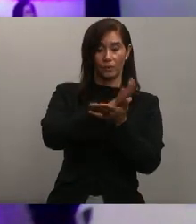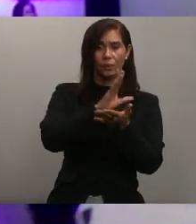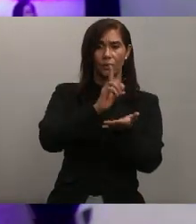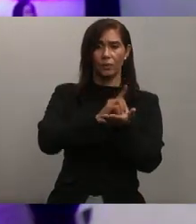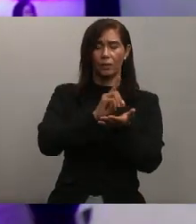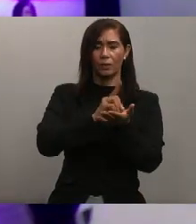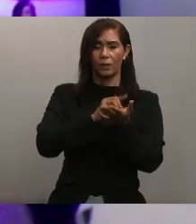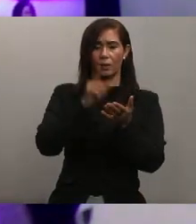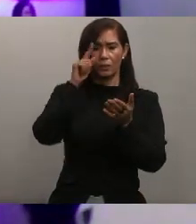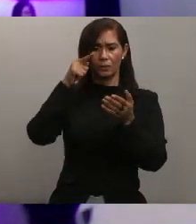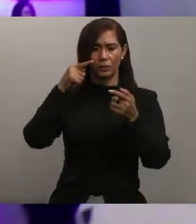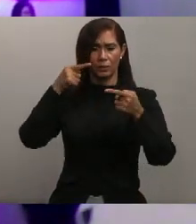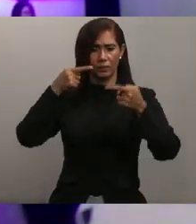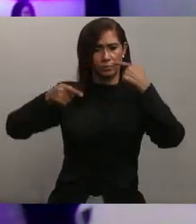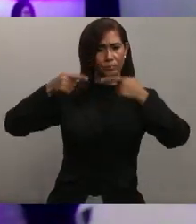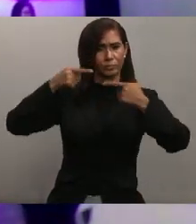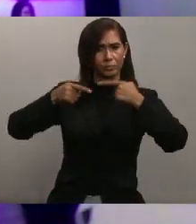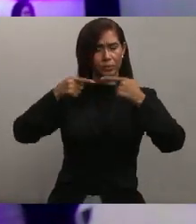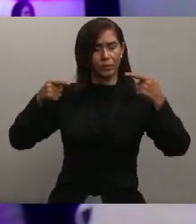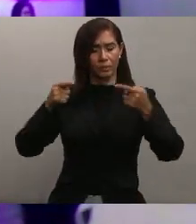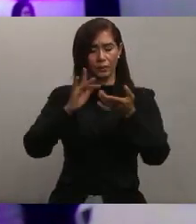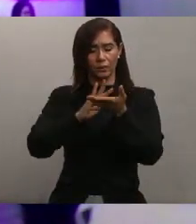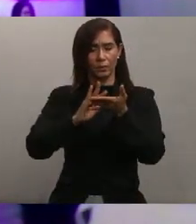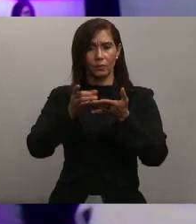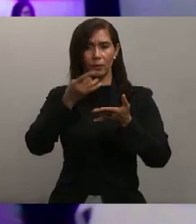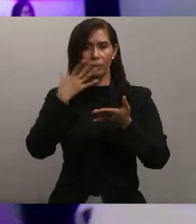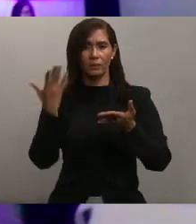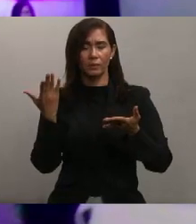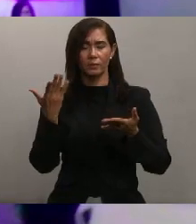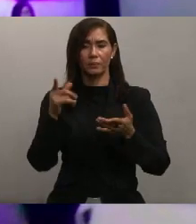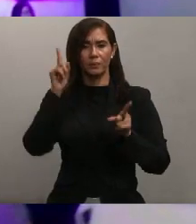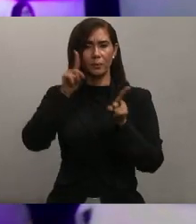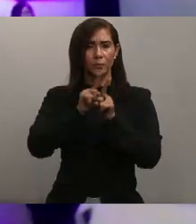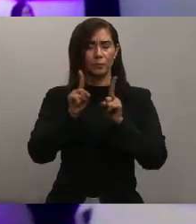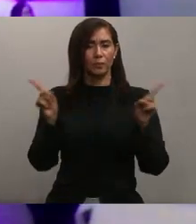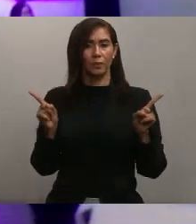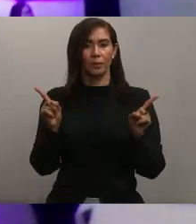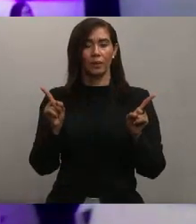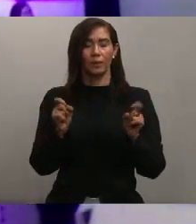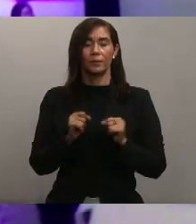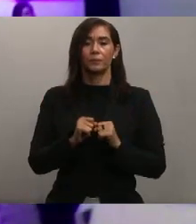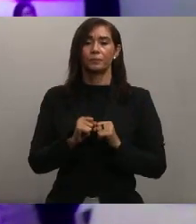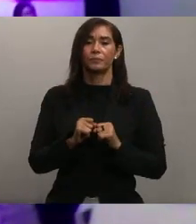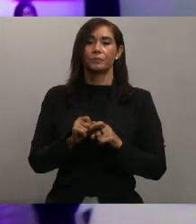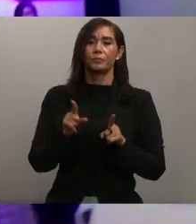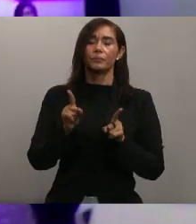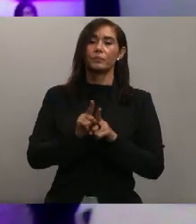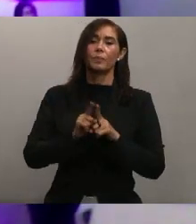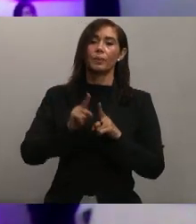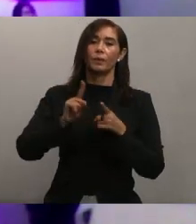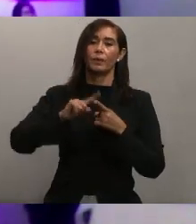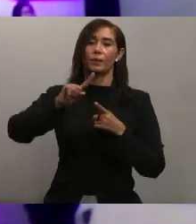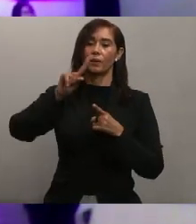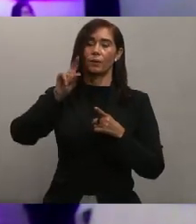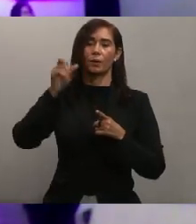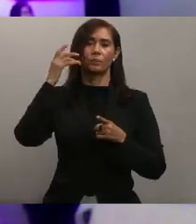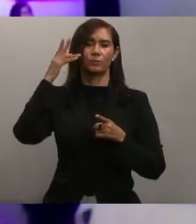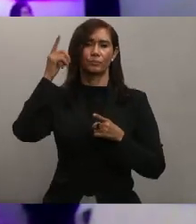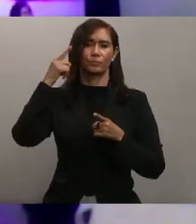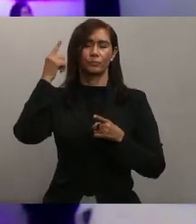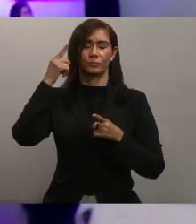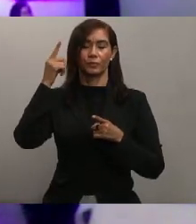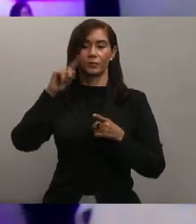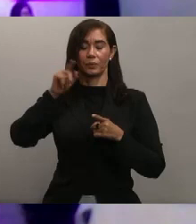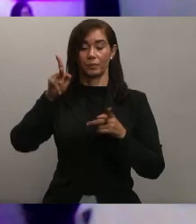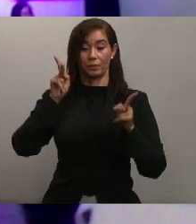algún desacuerdo en la aplicación de dicho tratamiento? También tengo una duda con respecto a los pacientes que son dados de alta, libres